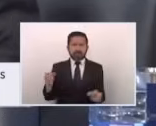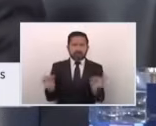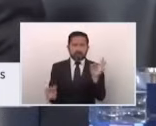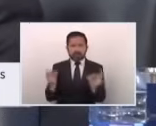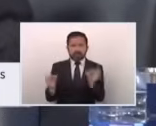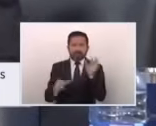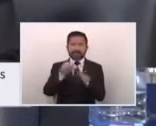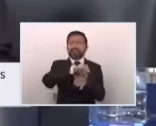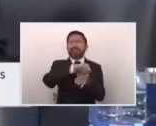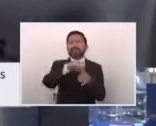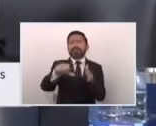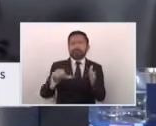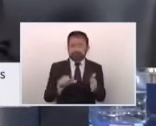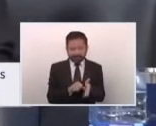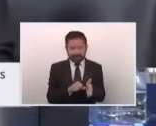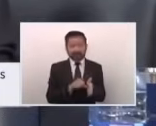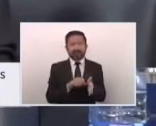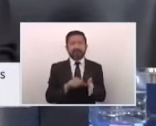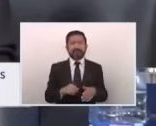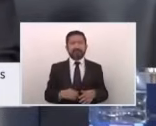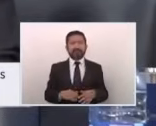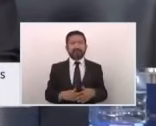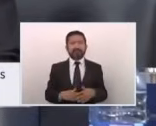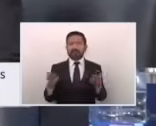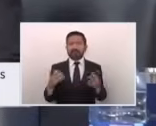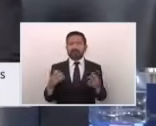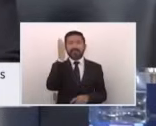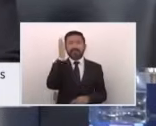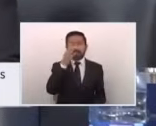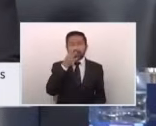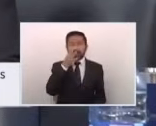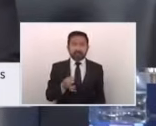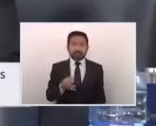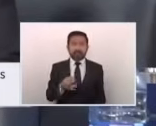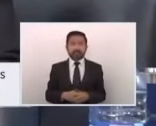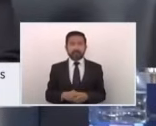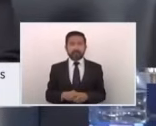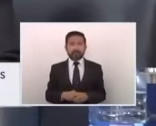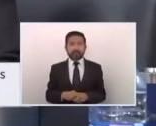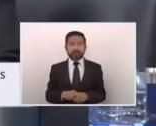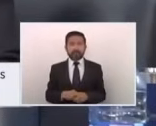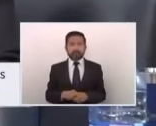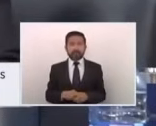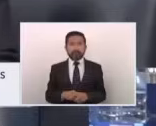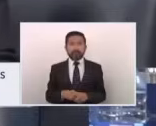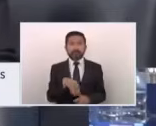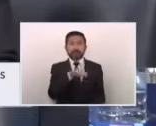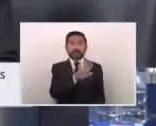asamblea. ¿Saben que es cierto?